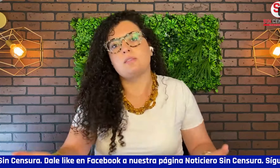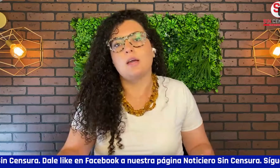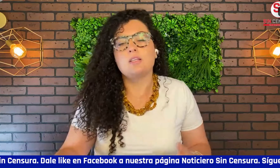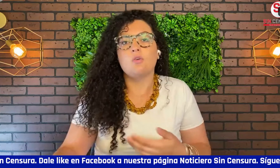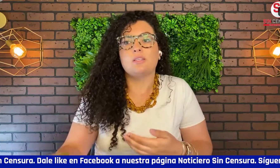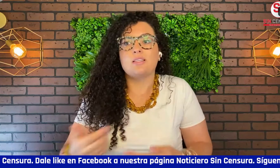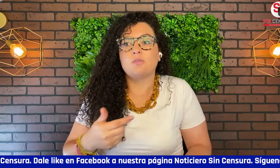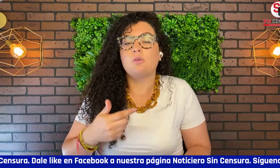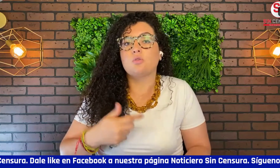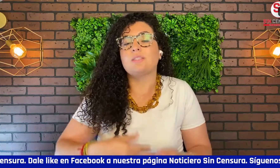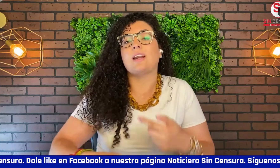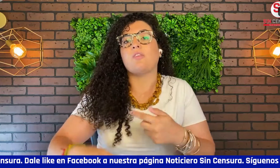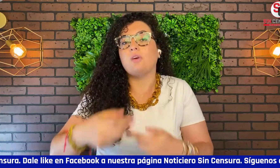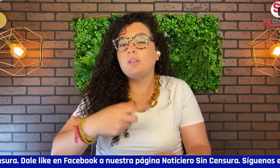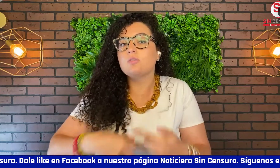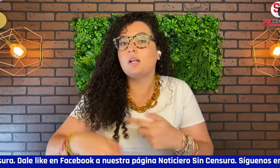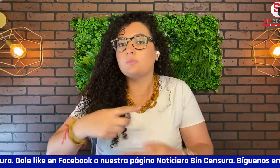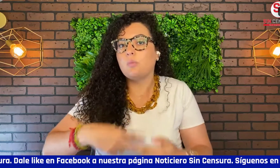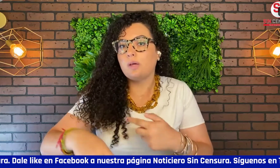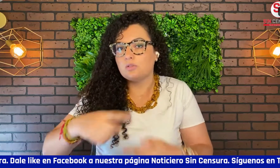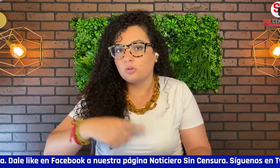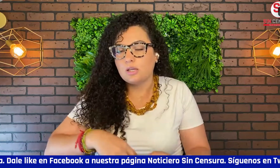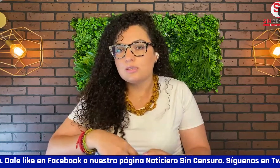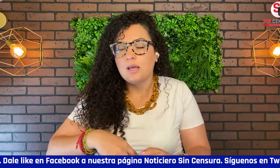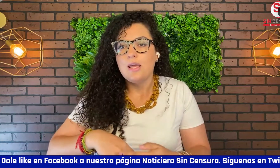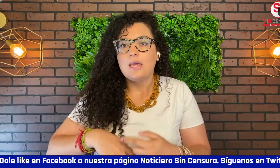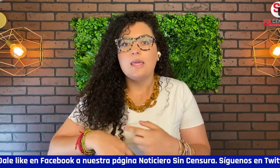voy a investigar, sino que están haciendo incluso hasta refritos de las